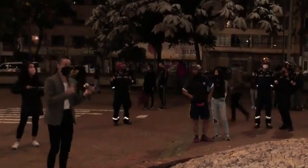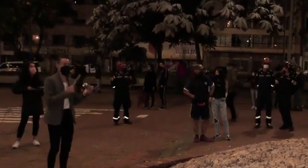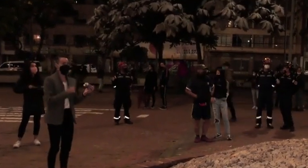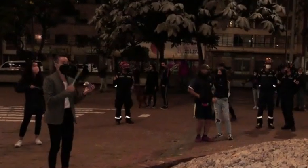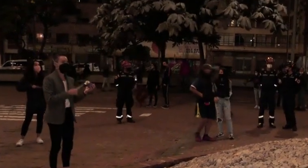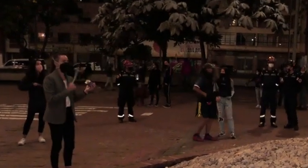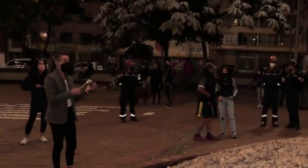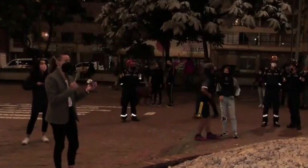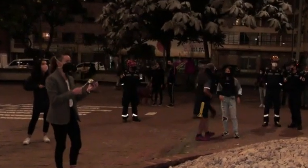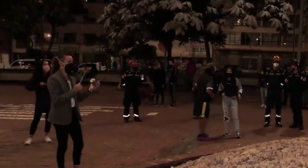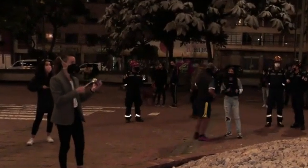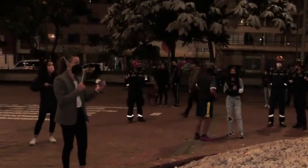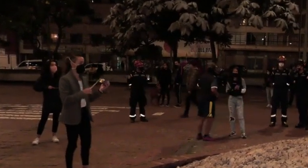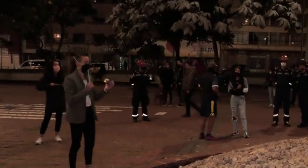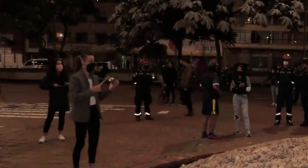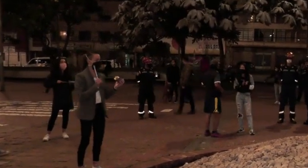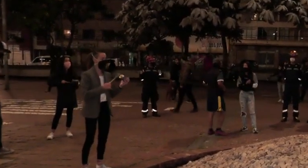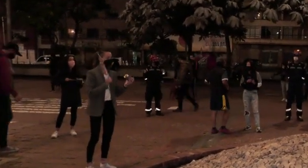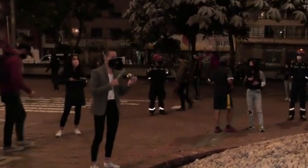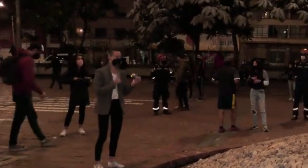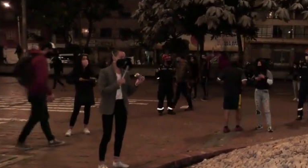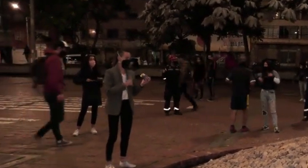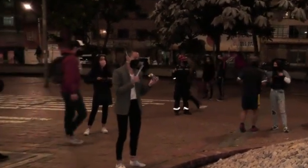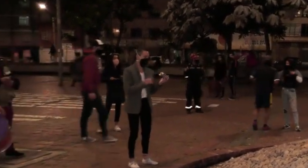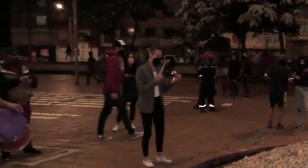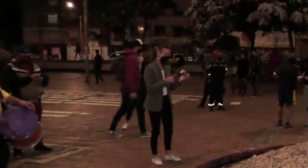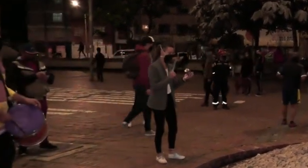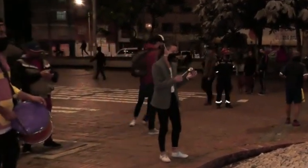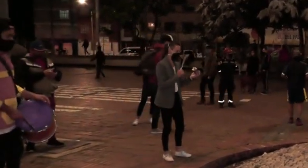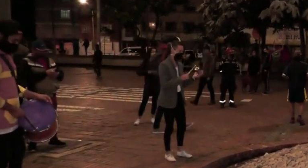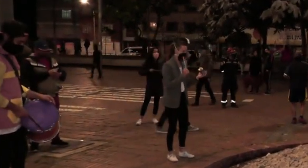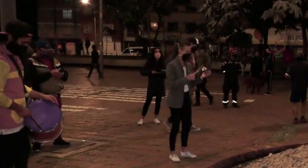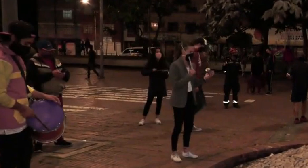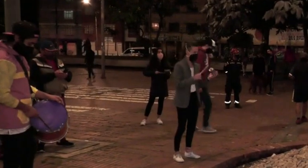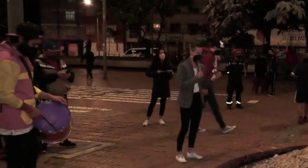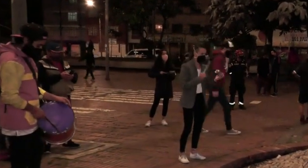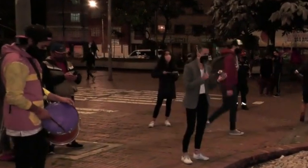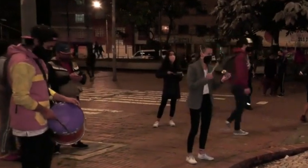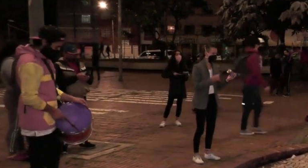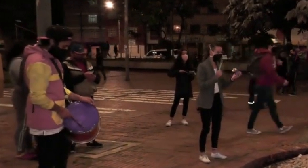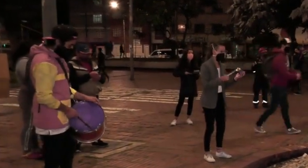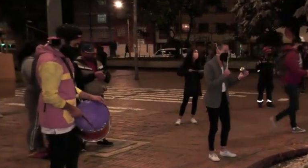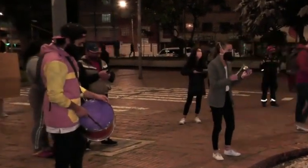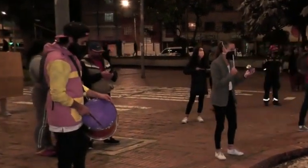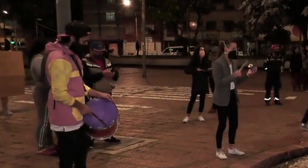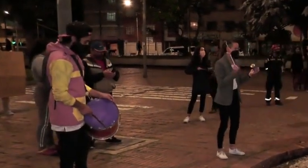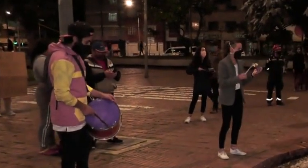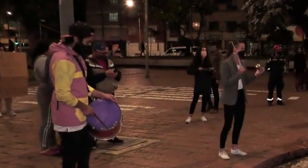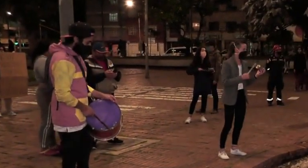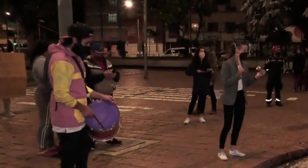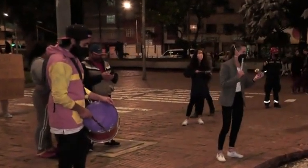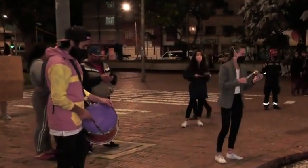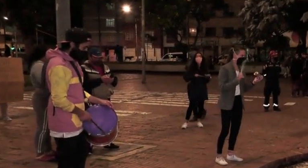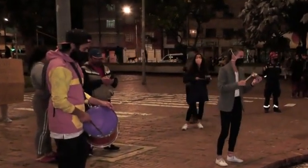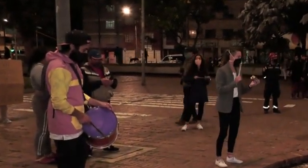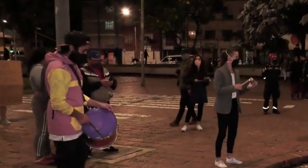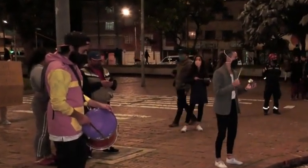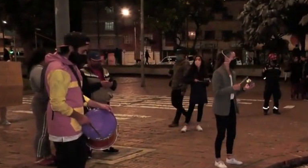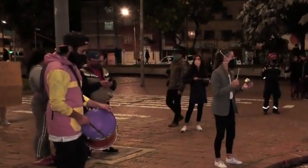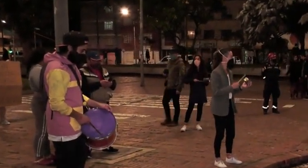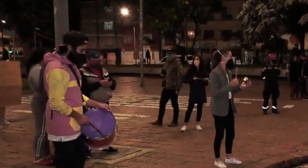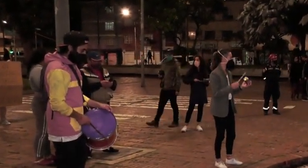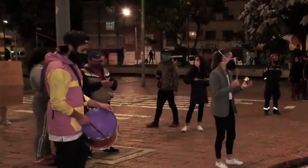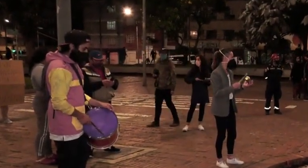Verbenal, ubicado en el norte de la ciudad de Bogotá, donde se presentó el mayor número de heridos y fallecidos, se cumplió uno de los